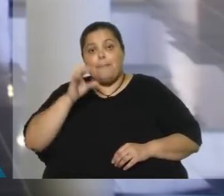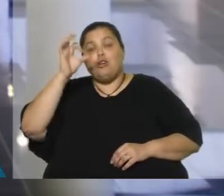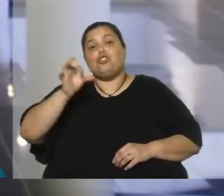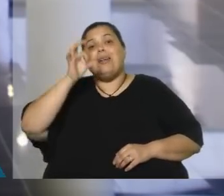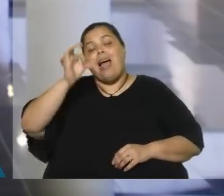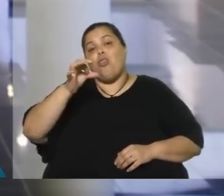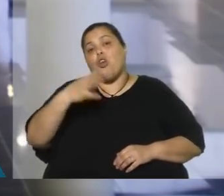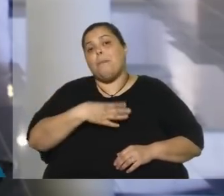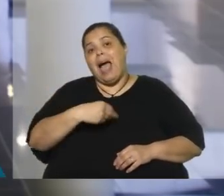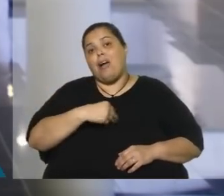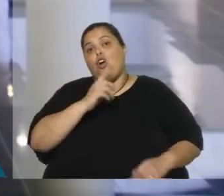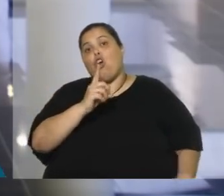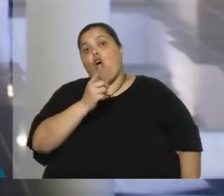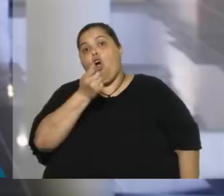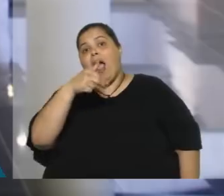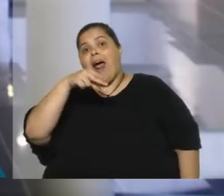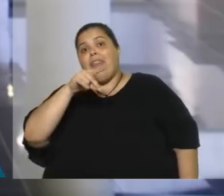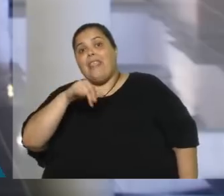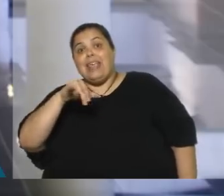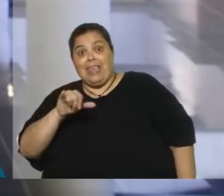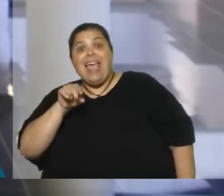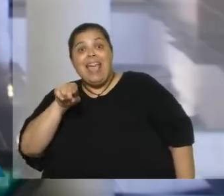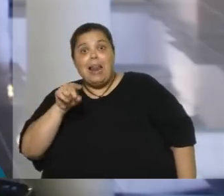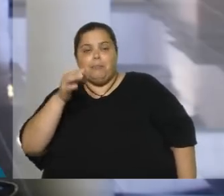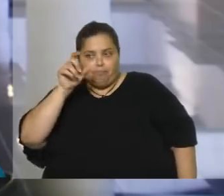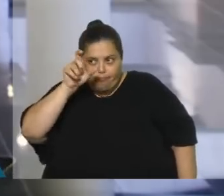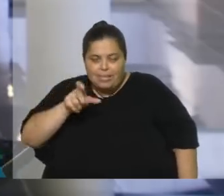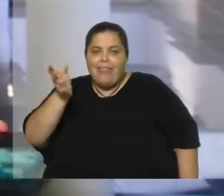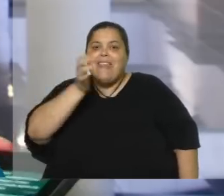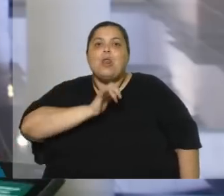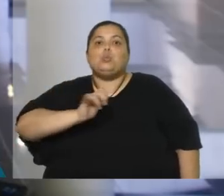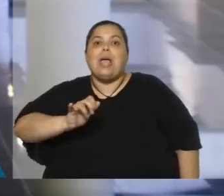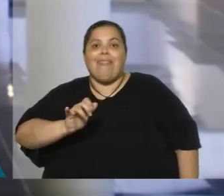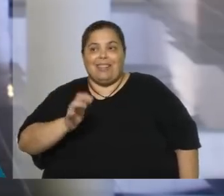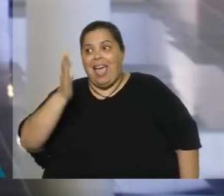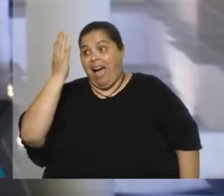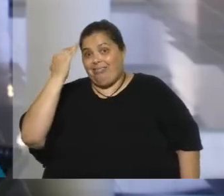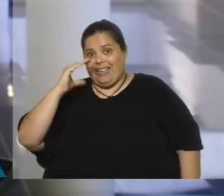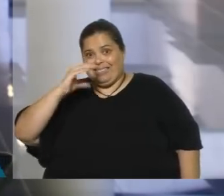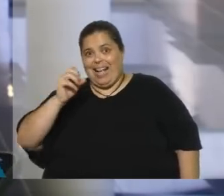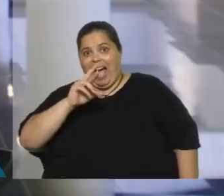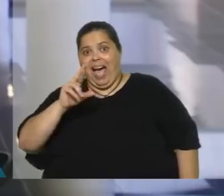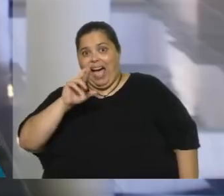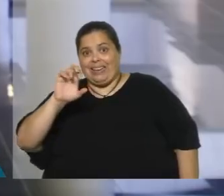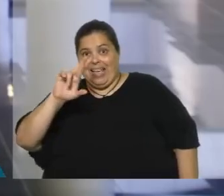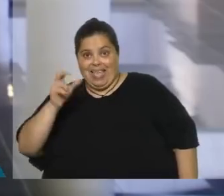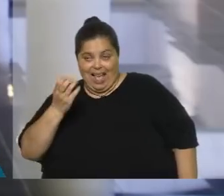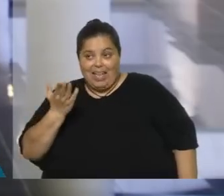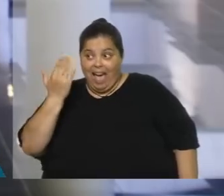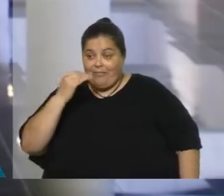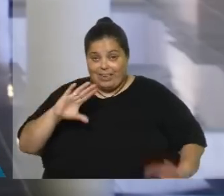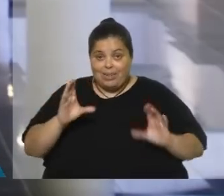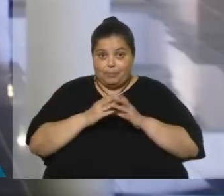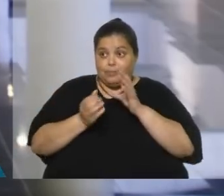Jorge Gandini, miembro denunciante del caso Charles Carrera y a punto de partida del cual se creó una comisión investigadora.